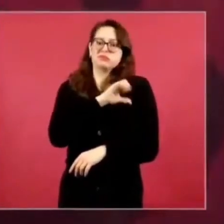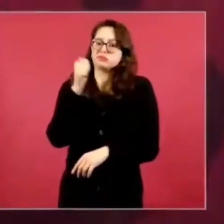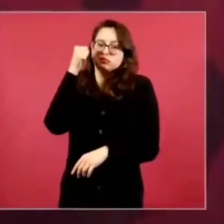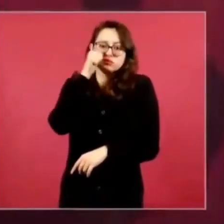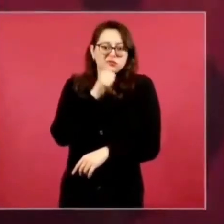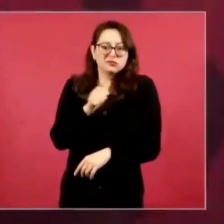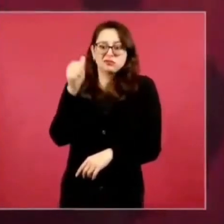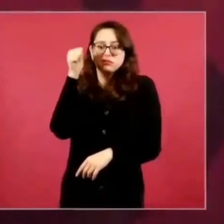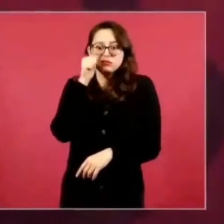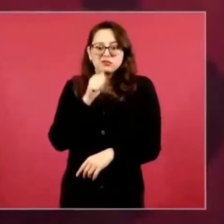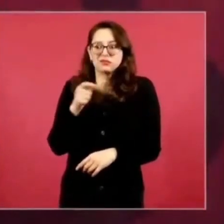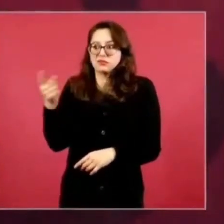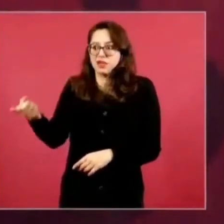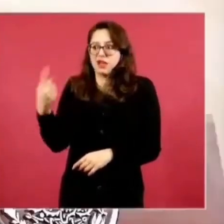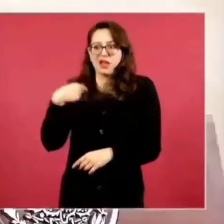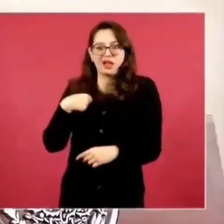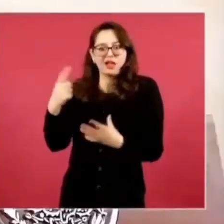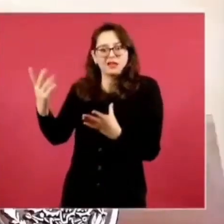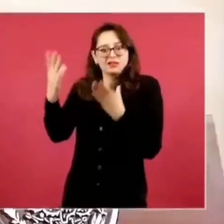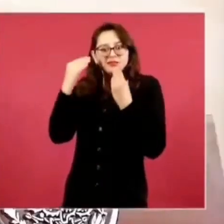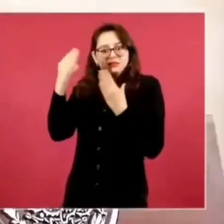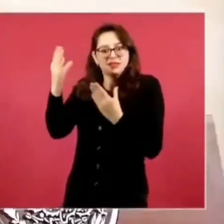a uno, a dos